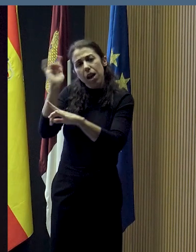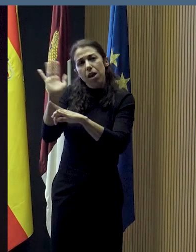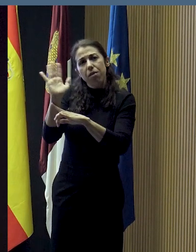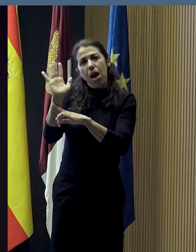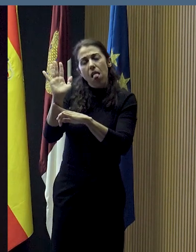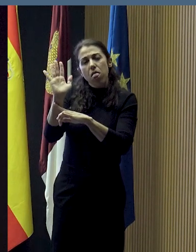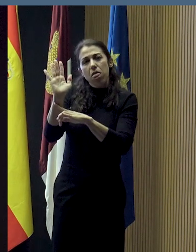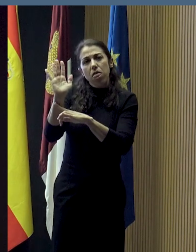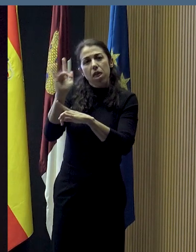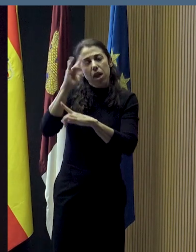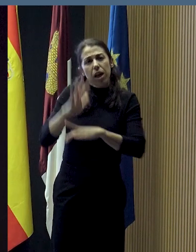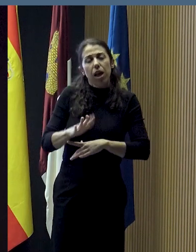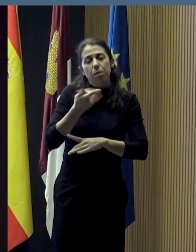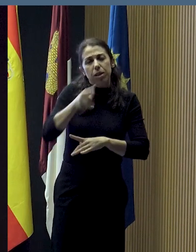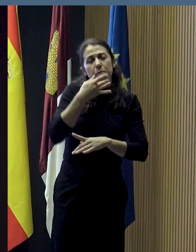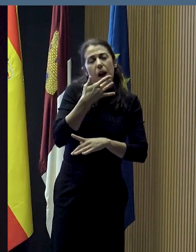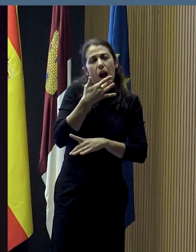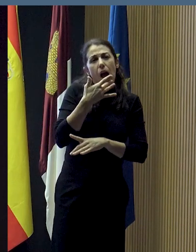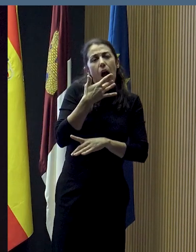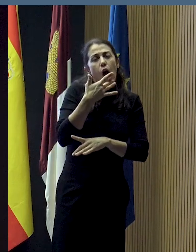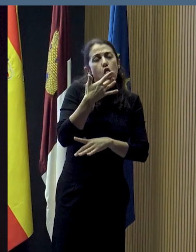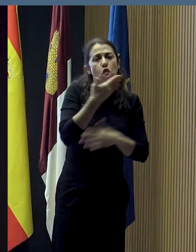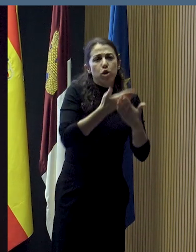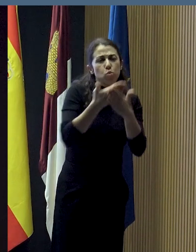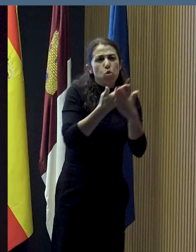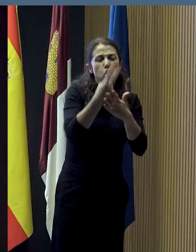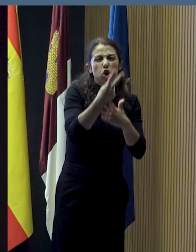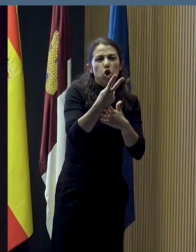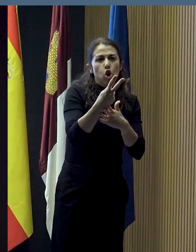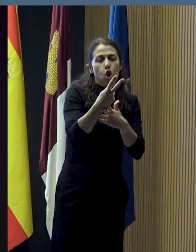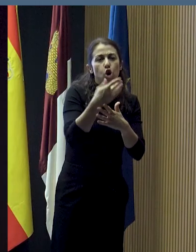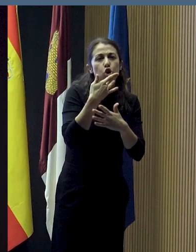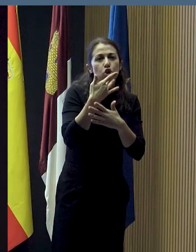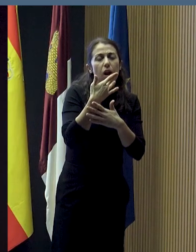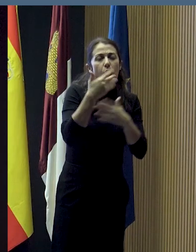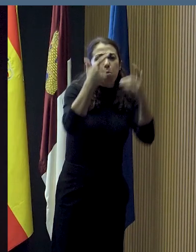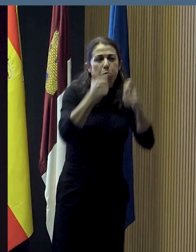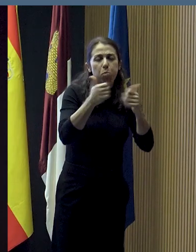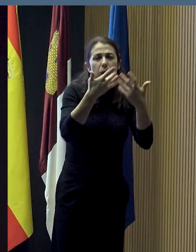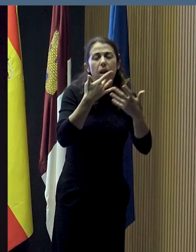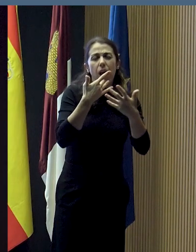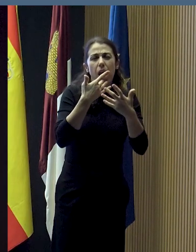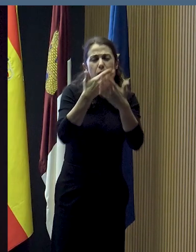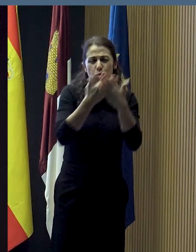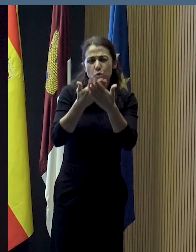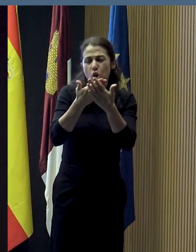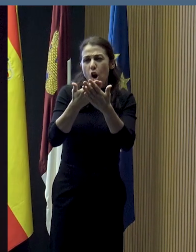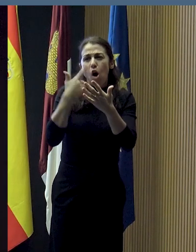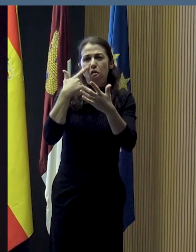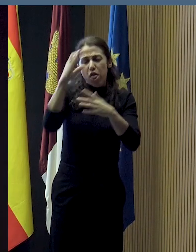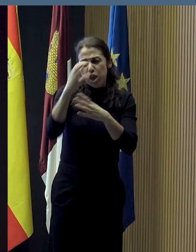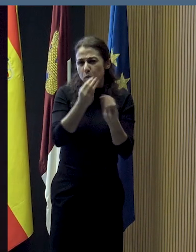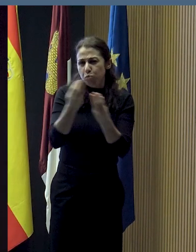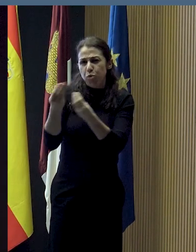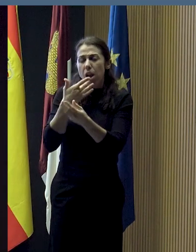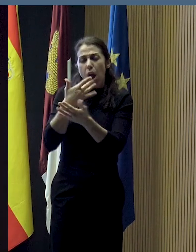neurodegenerativas. Ha dirigido 5 tesis doctorales, publicado más de 80 artículos científicos, participado